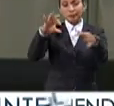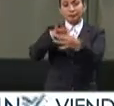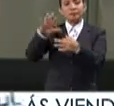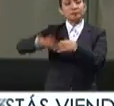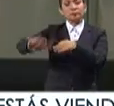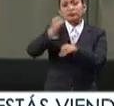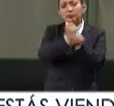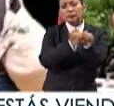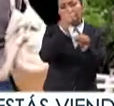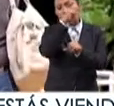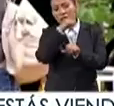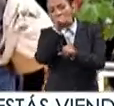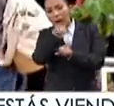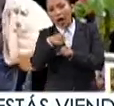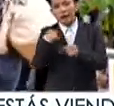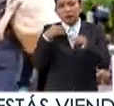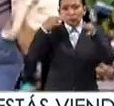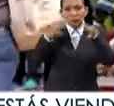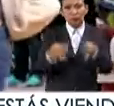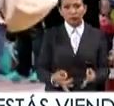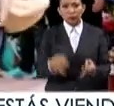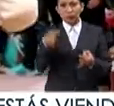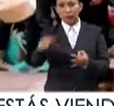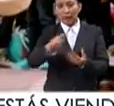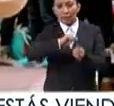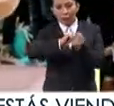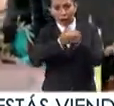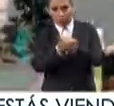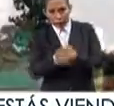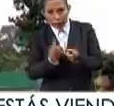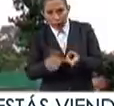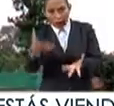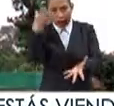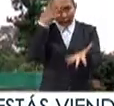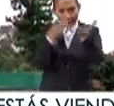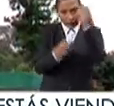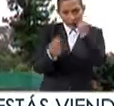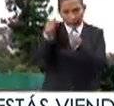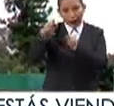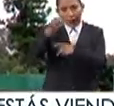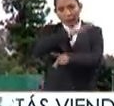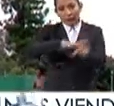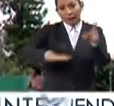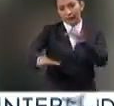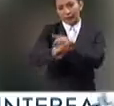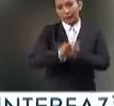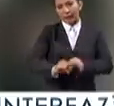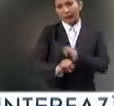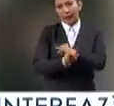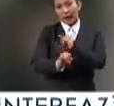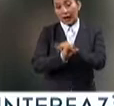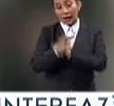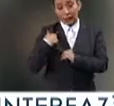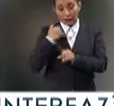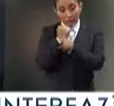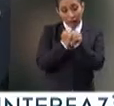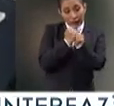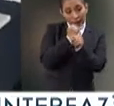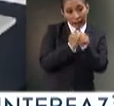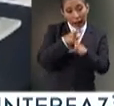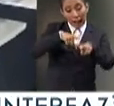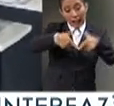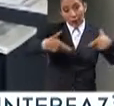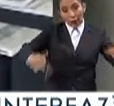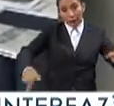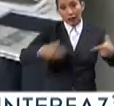torno al estudio de lenguas originarias traducción aprendizaje en ambientes digitales investigación en